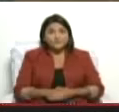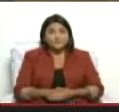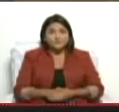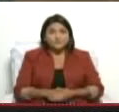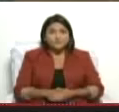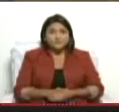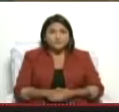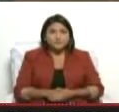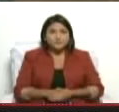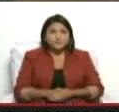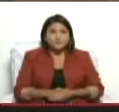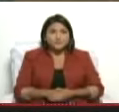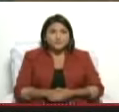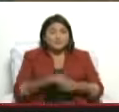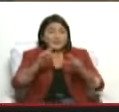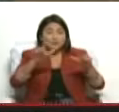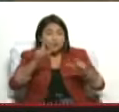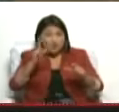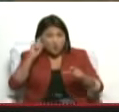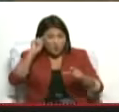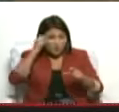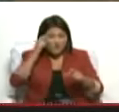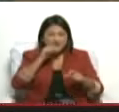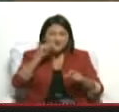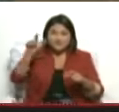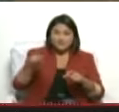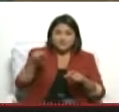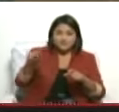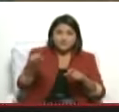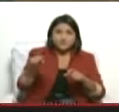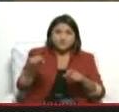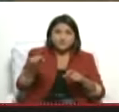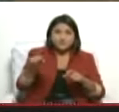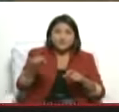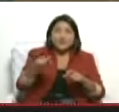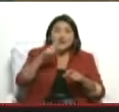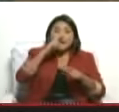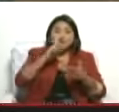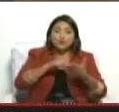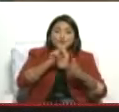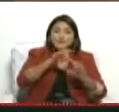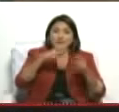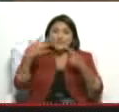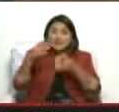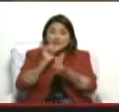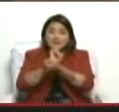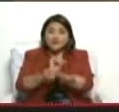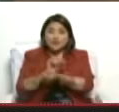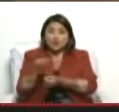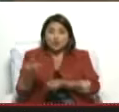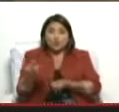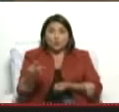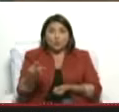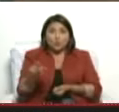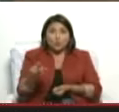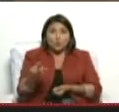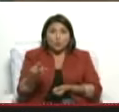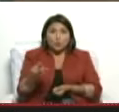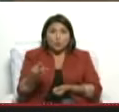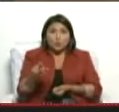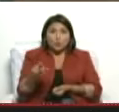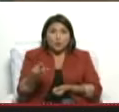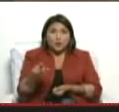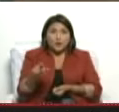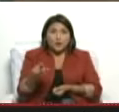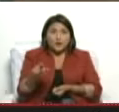recuerdan Quién es Angelo Heredia quiero destacar que él en el año 2016 fue tenido no por querer